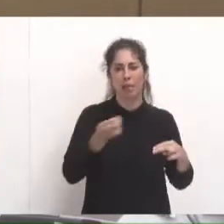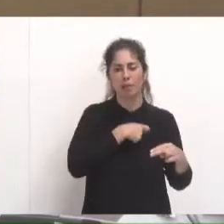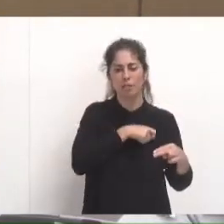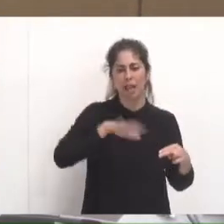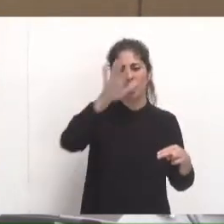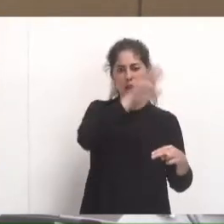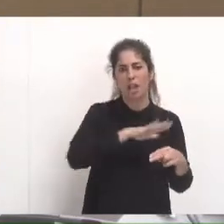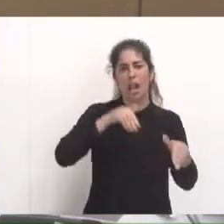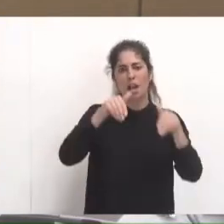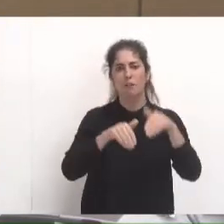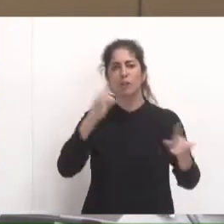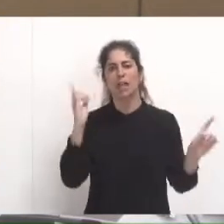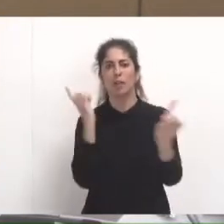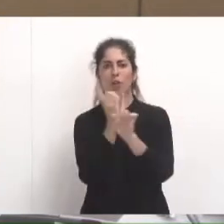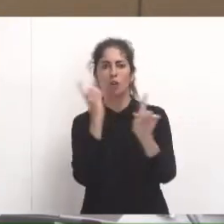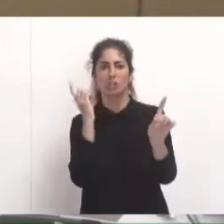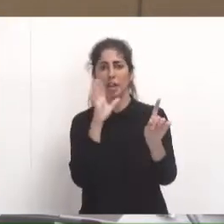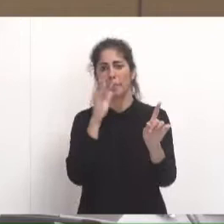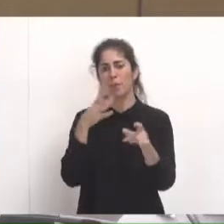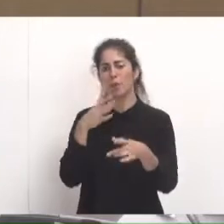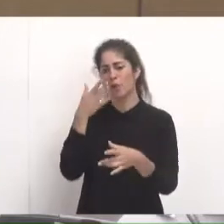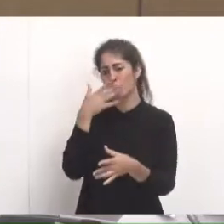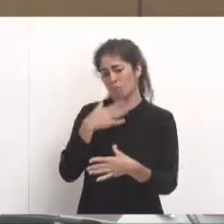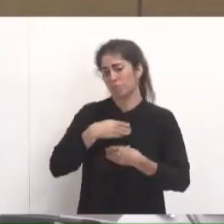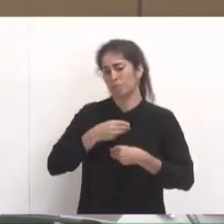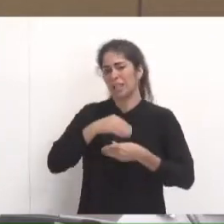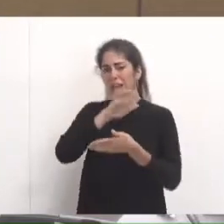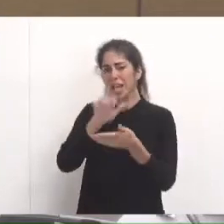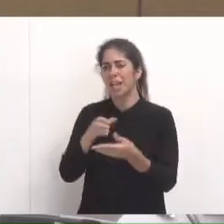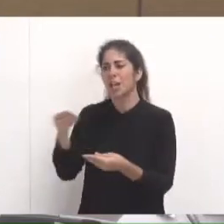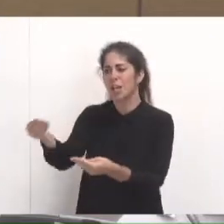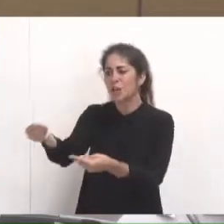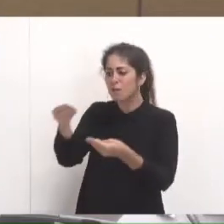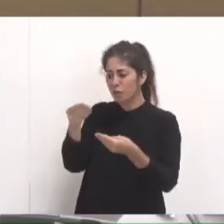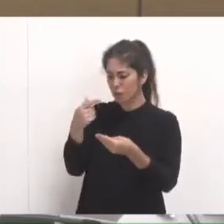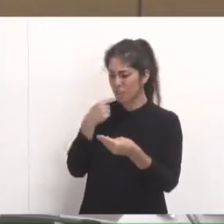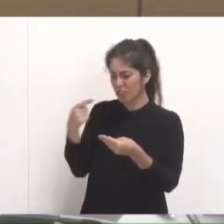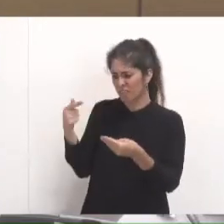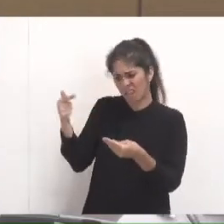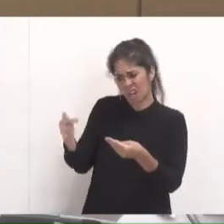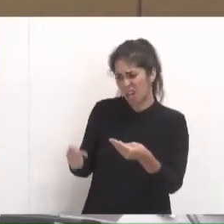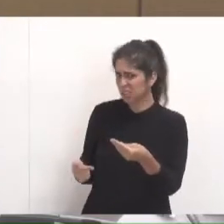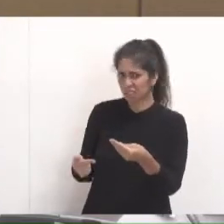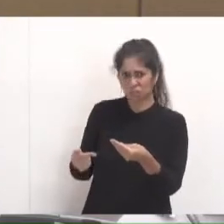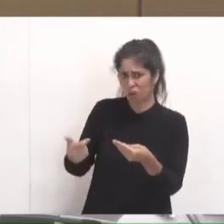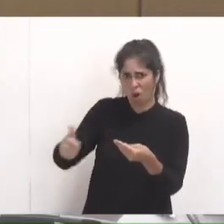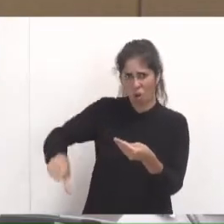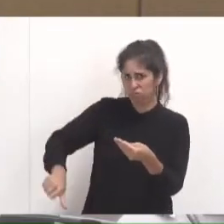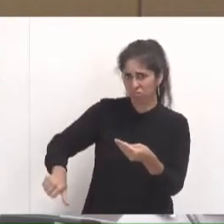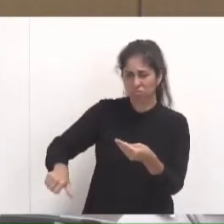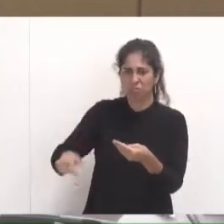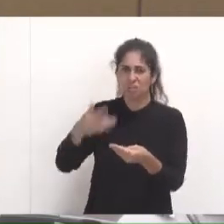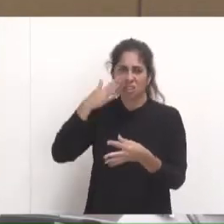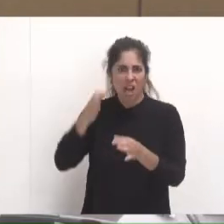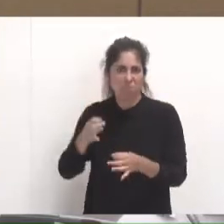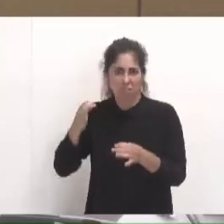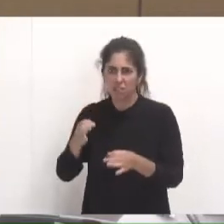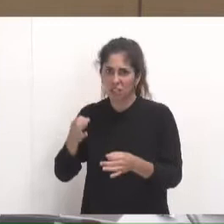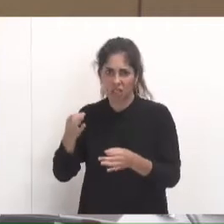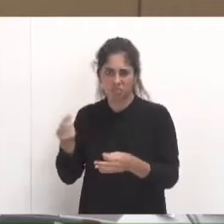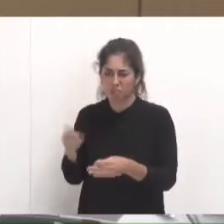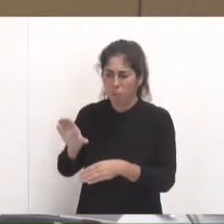en contra, aunque el informe hubiera sido negativo, desfavorable o que no veían esa rentabilidad desde el punto de